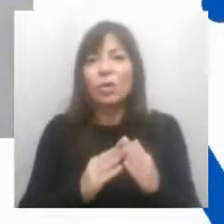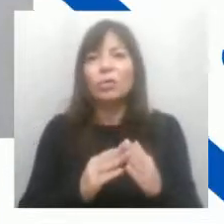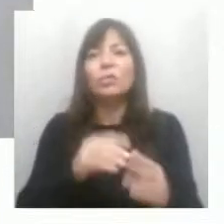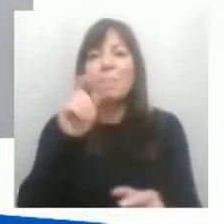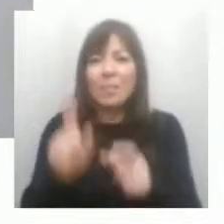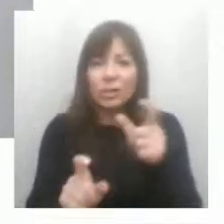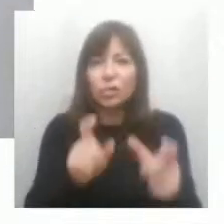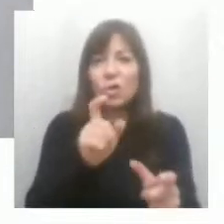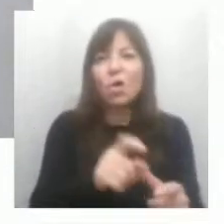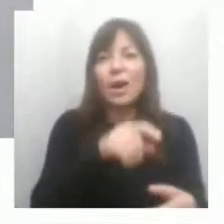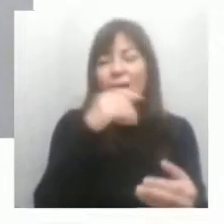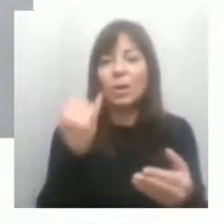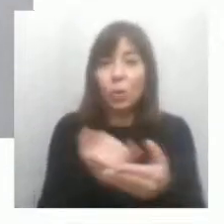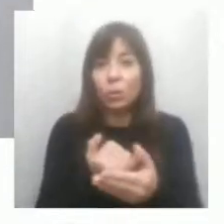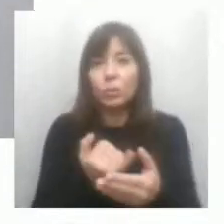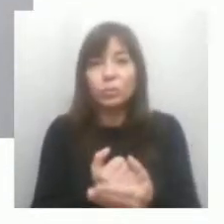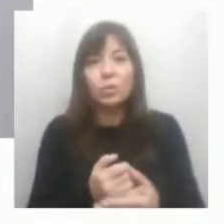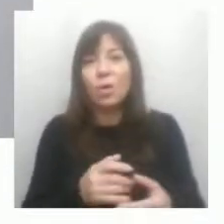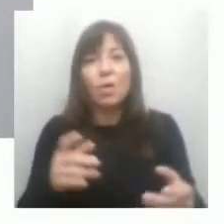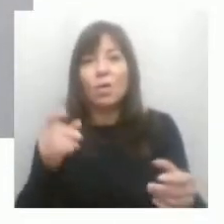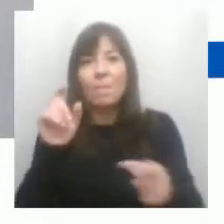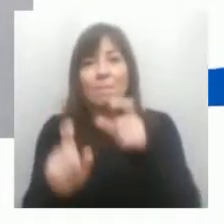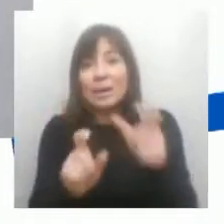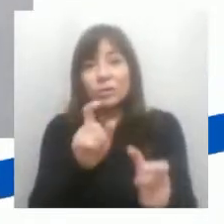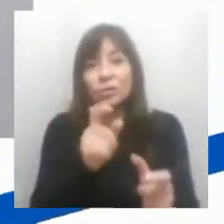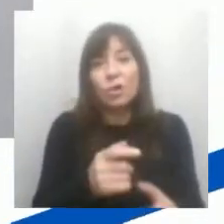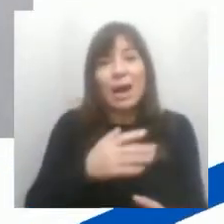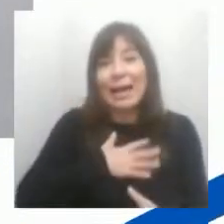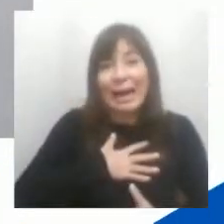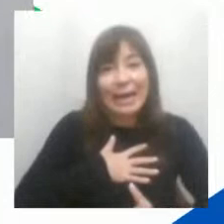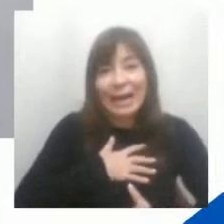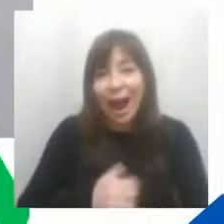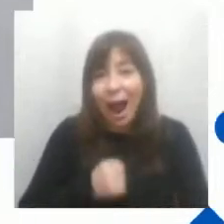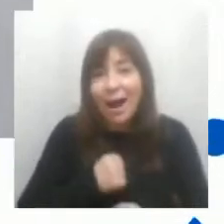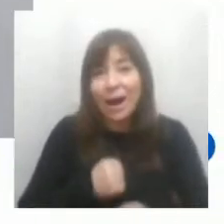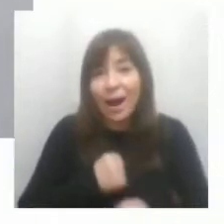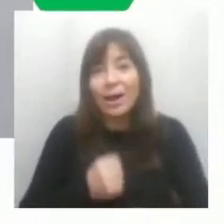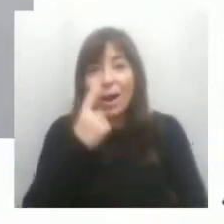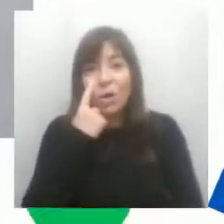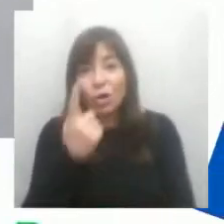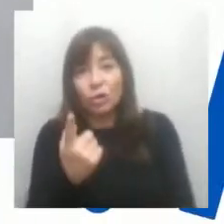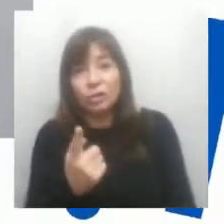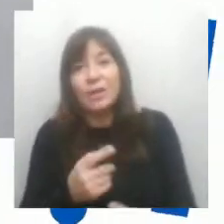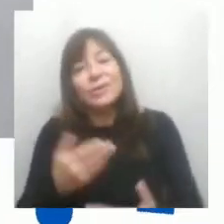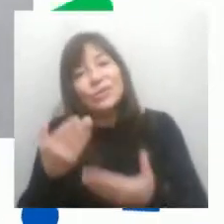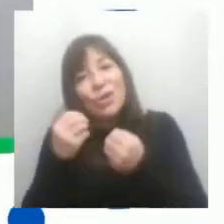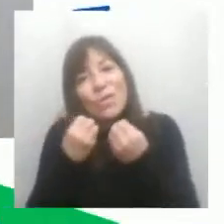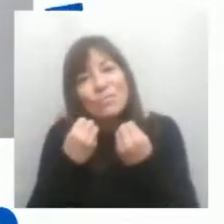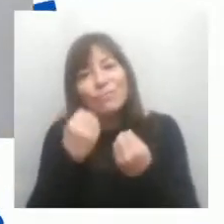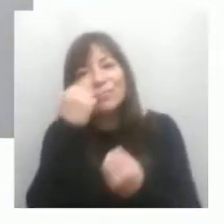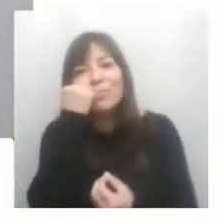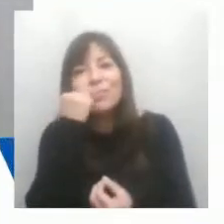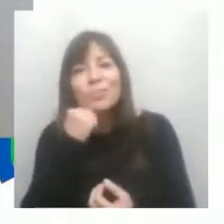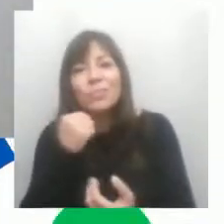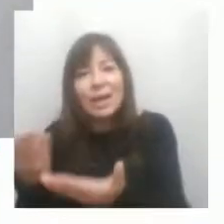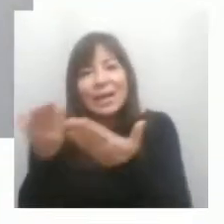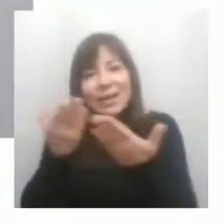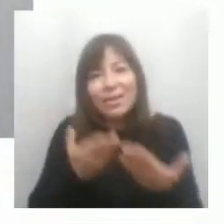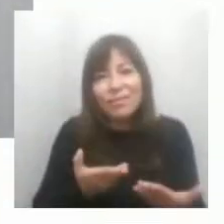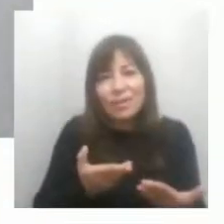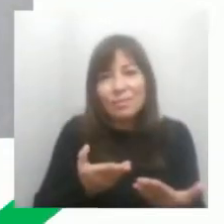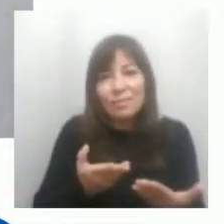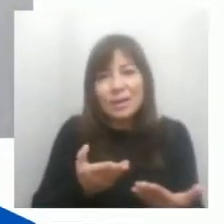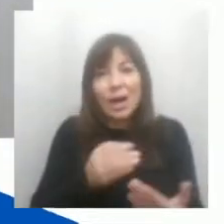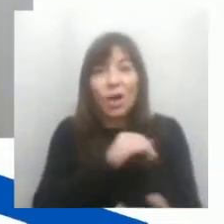con la inclusividad y con todas las personas que quieran conocernos. Así que yo dejo cordialmente invitado hoy día, después